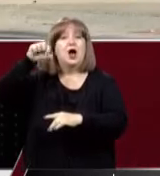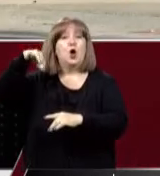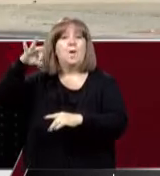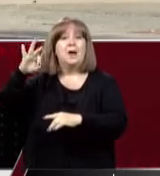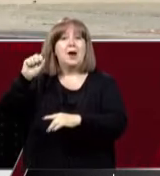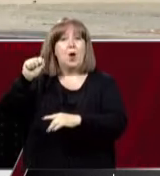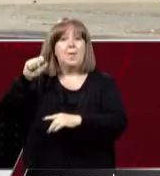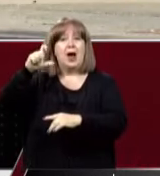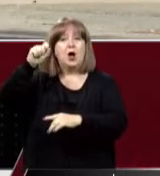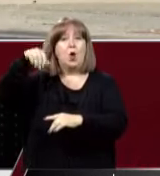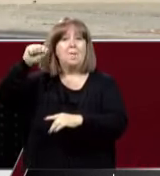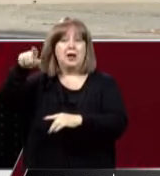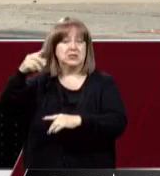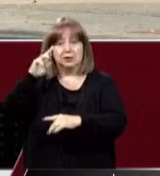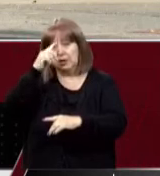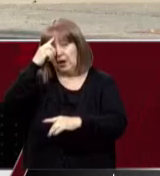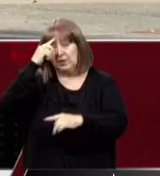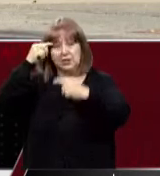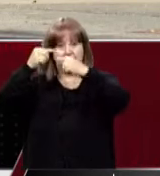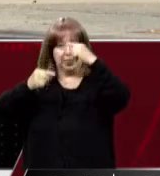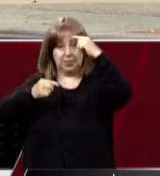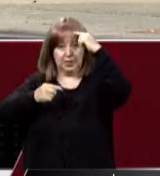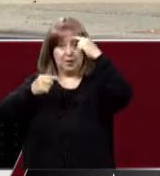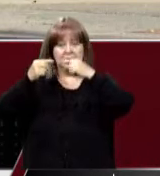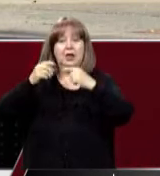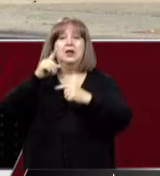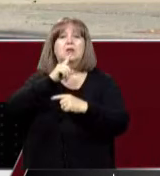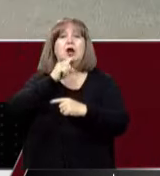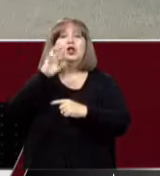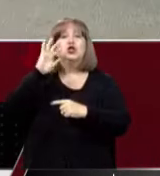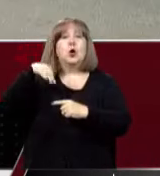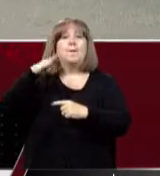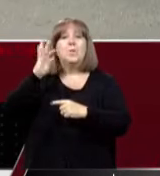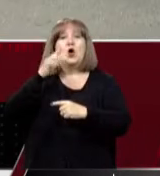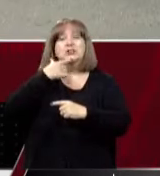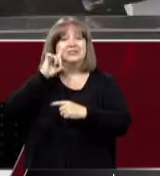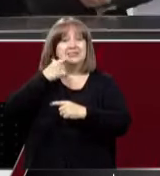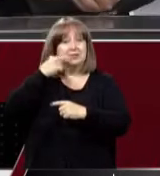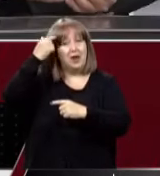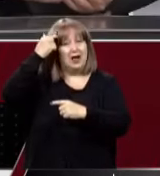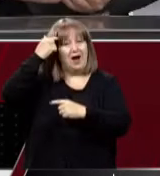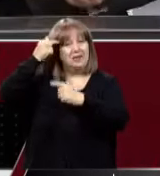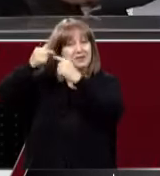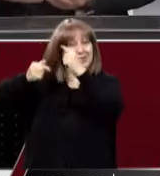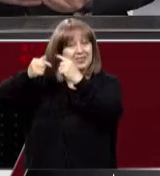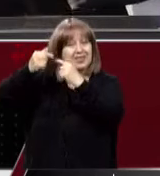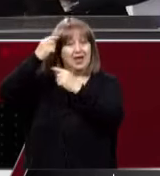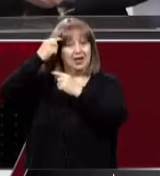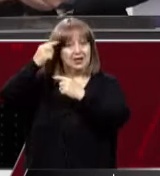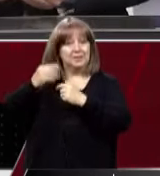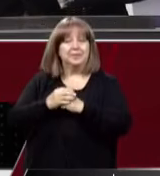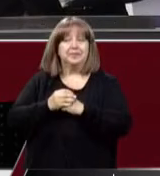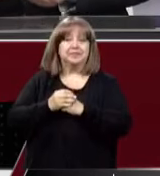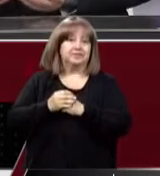trombosis cerebral, nada más. Sí, Julián, te escuchamos. Hace poco se conoció que para la justicia Oviedo